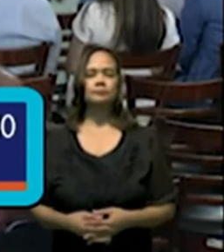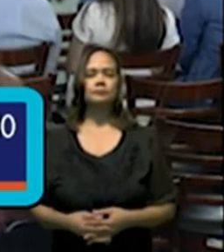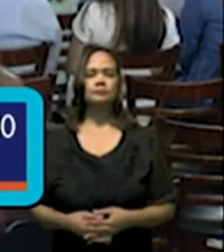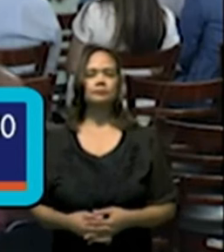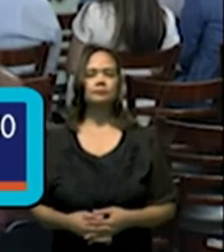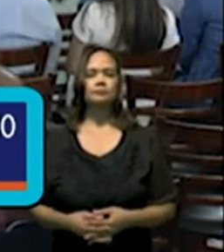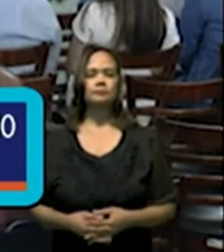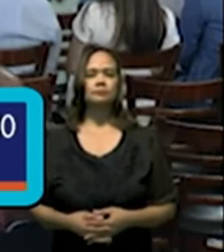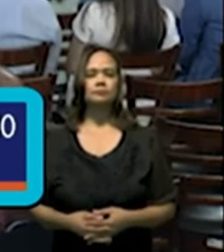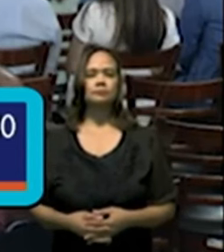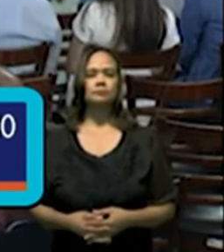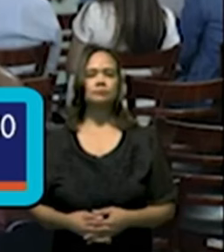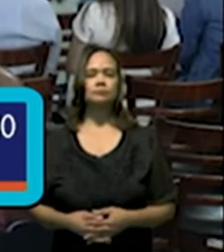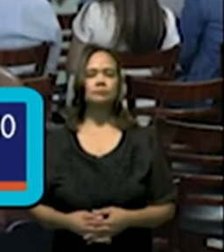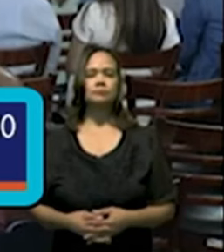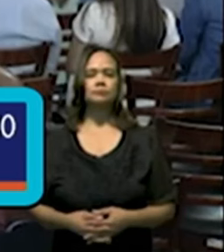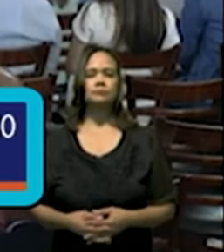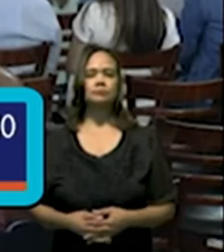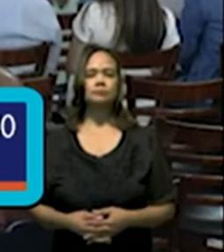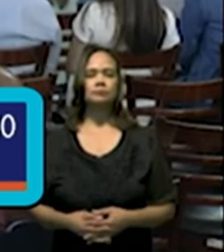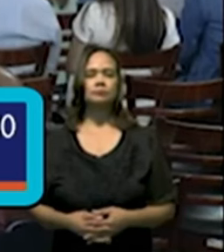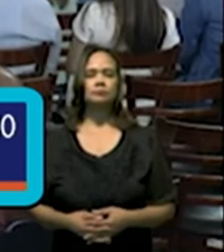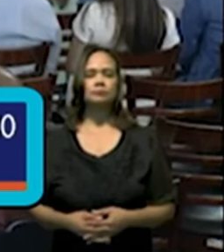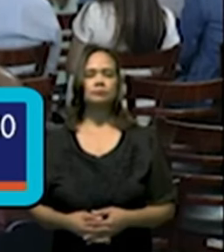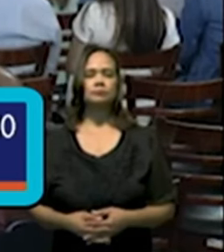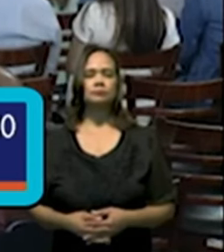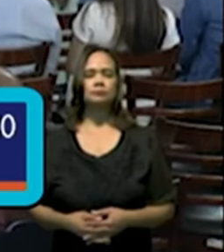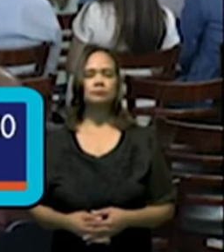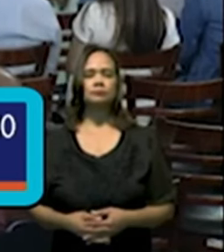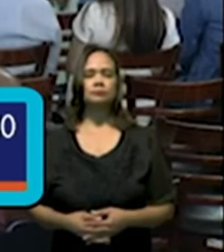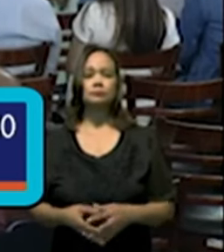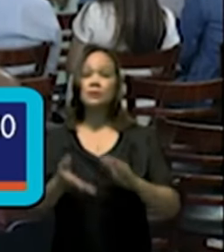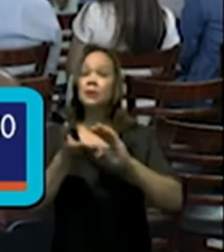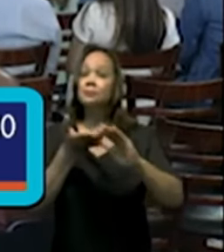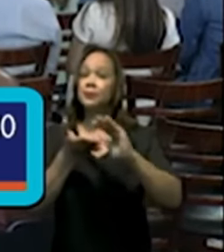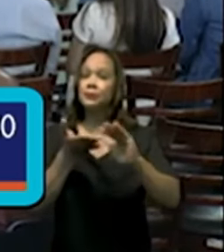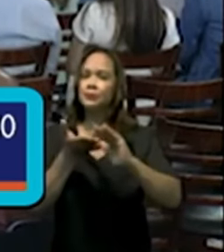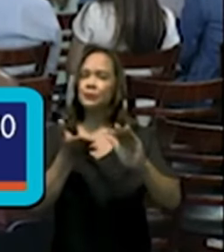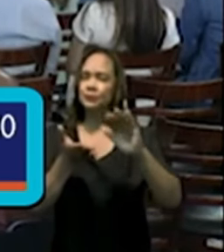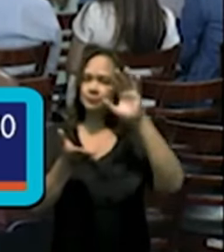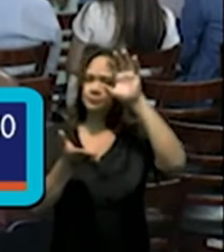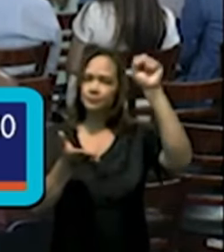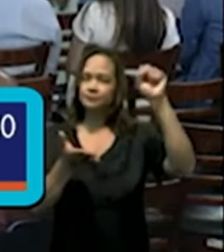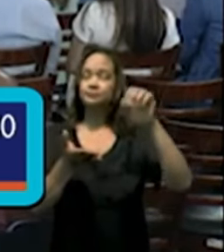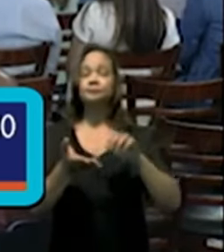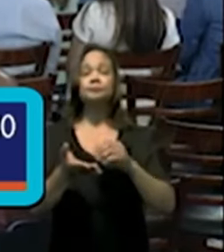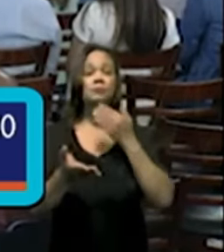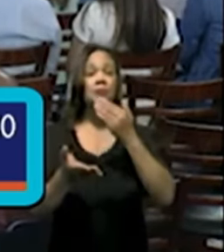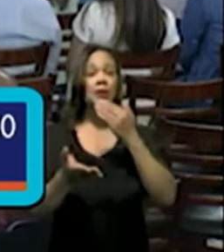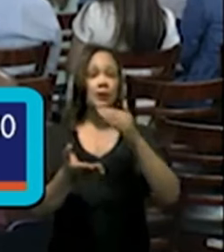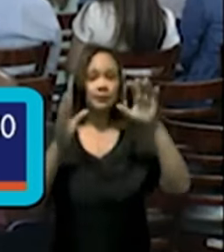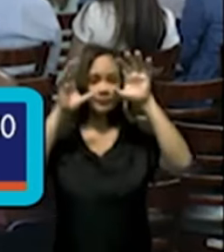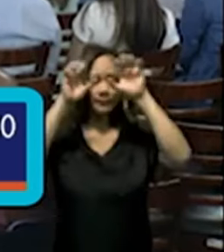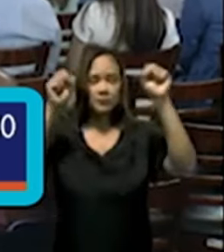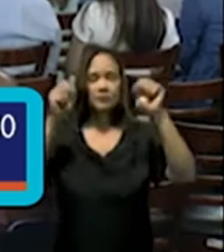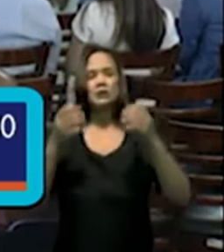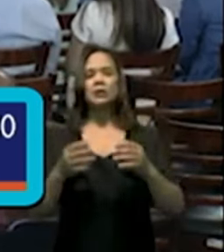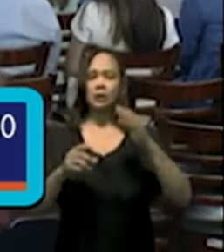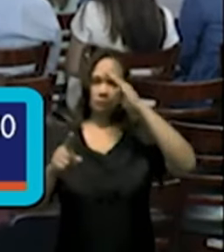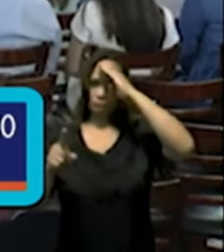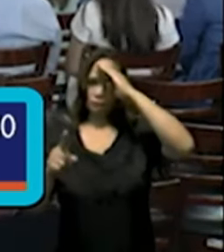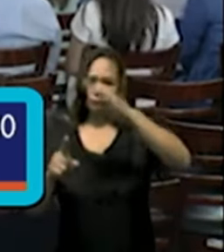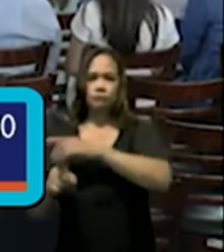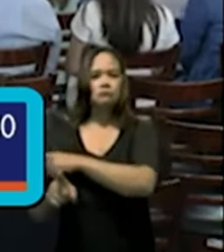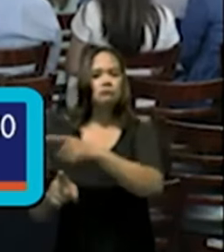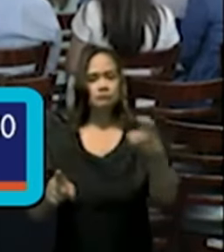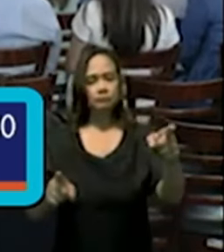Micrófono, presidente. Sí. Permiso, presidente. Sí. Bueno, muchas gracias, presidente, y saludos a